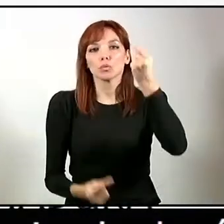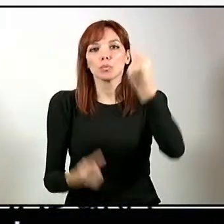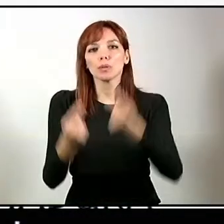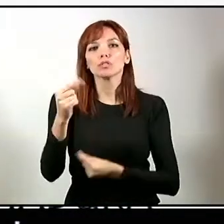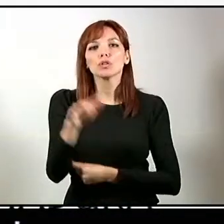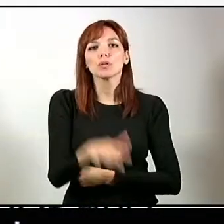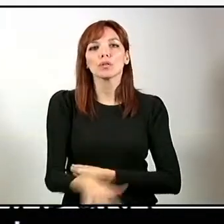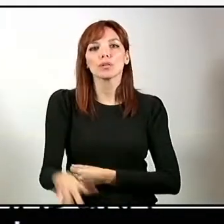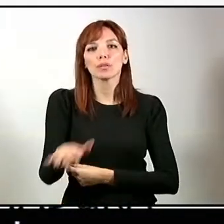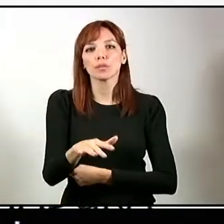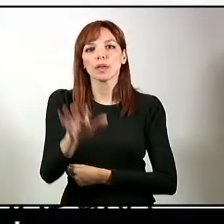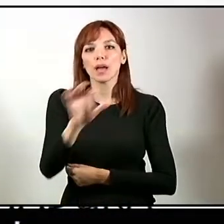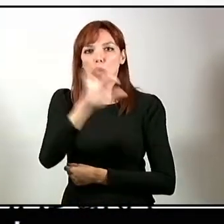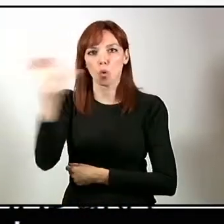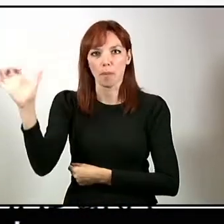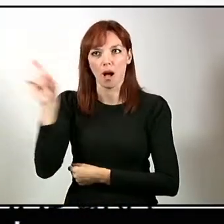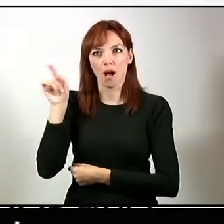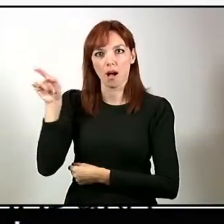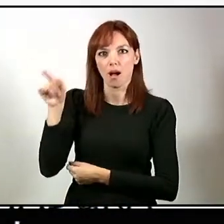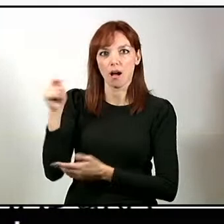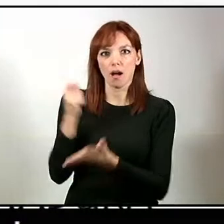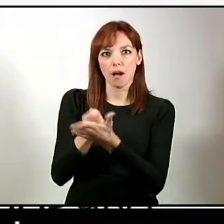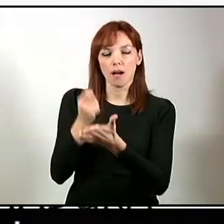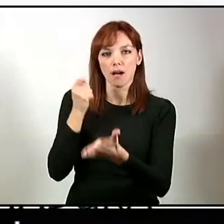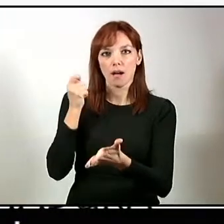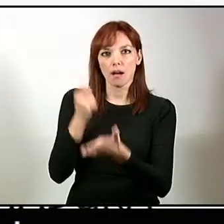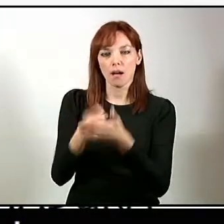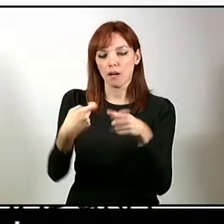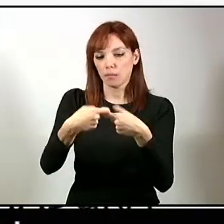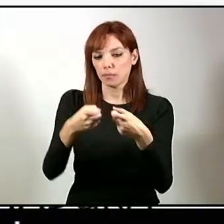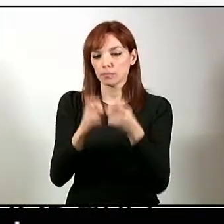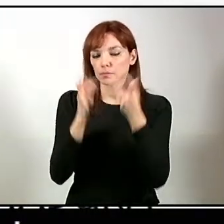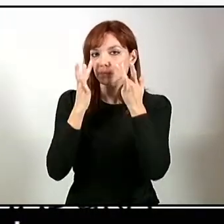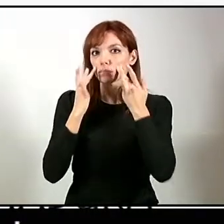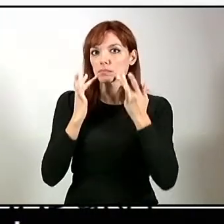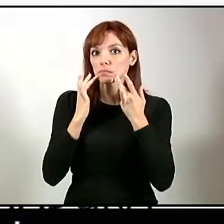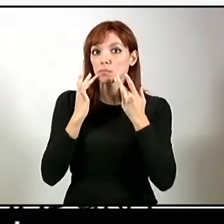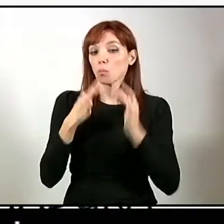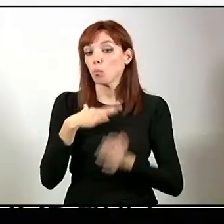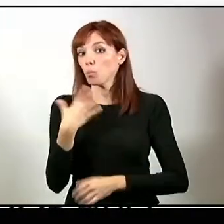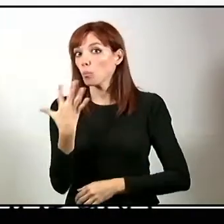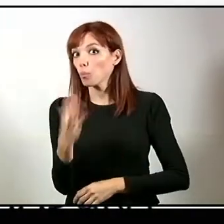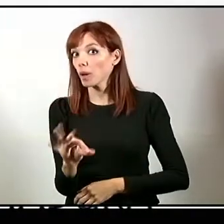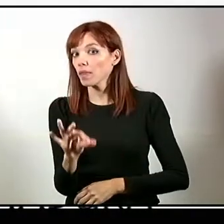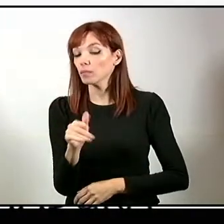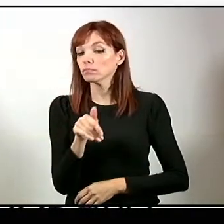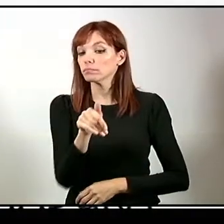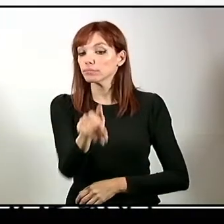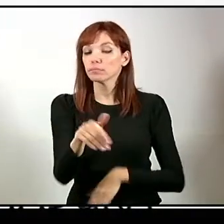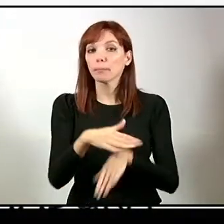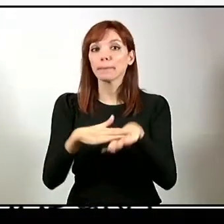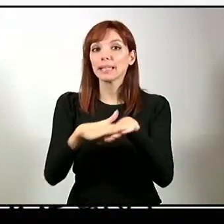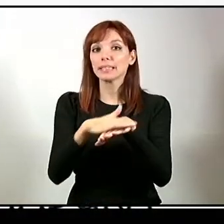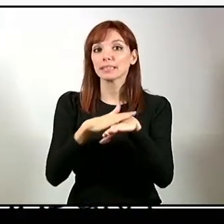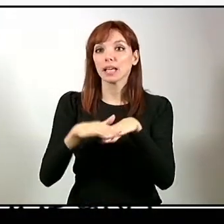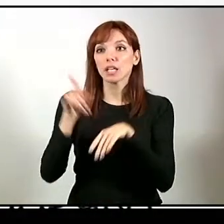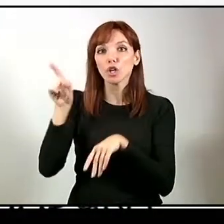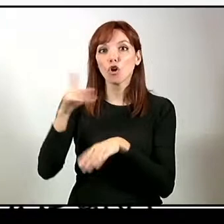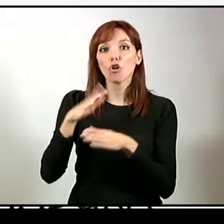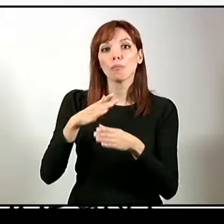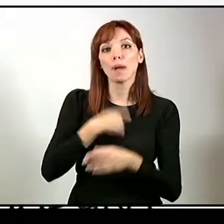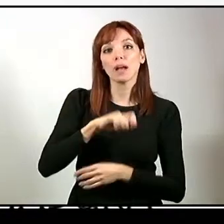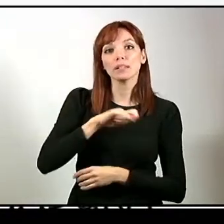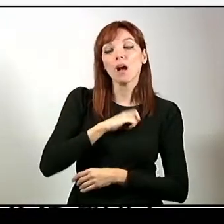de financiación europea y la cofinanciación de esta región. En cualquier momento el Ministerio, el Gobierno de España